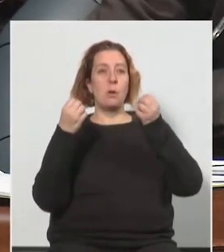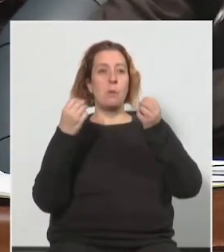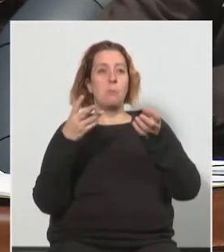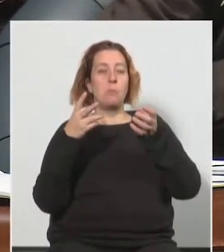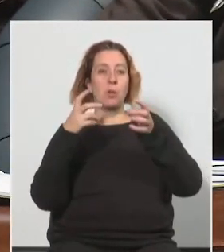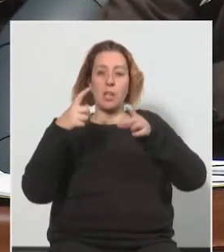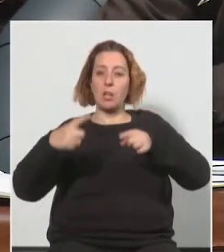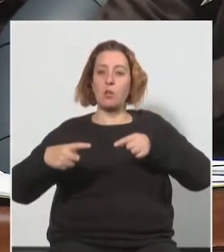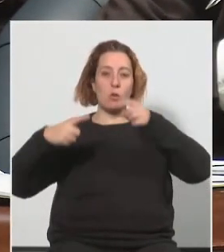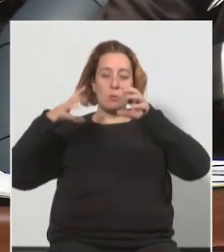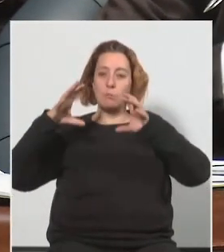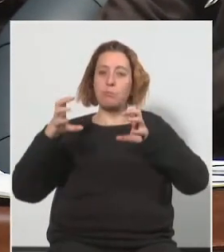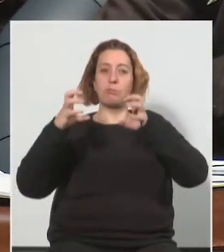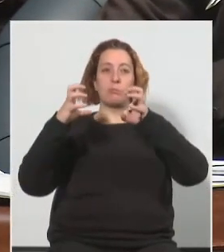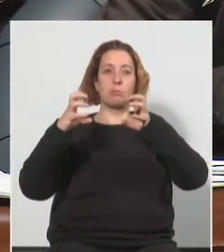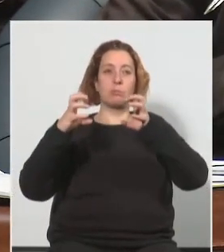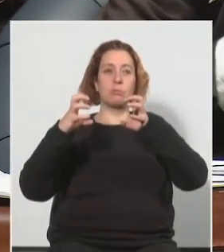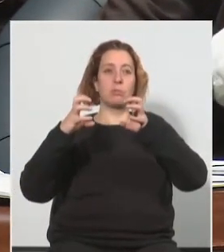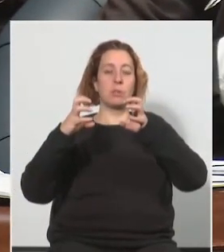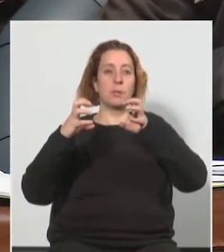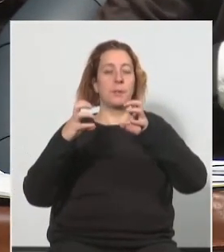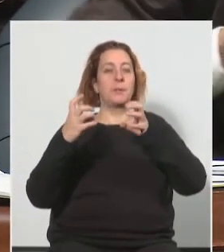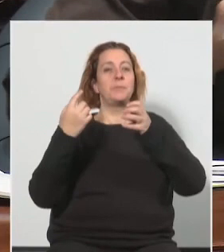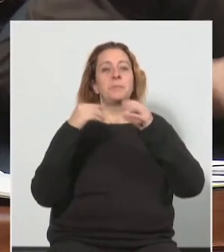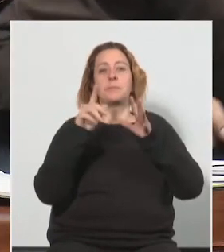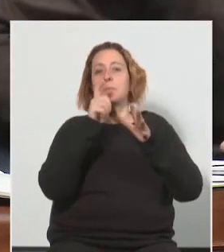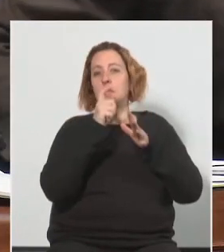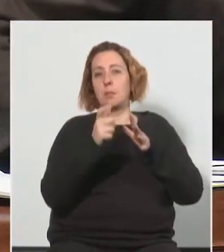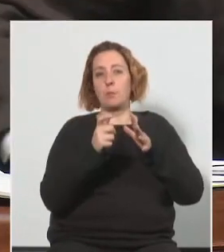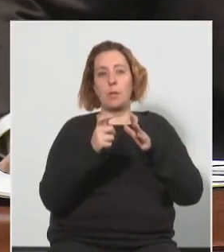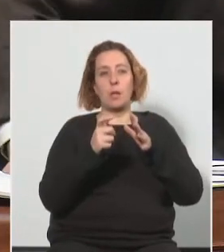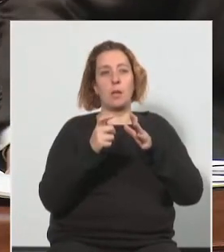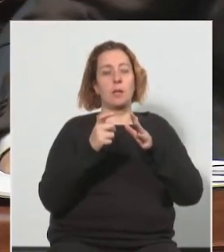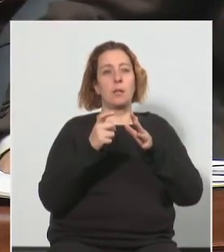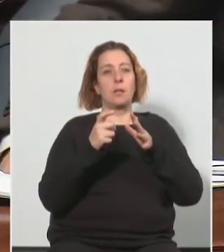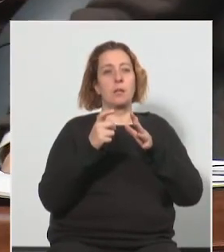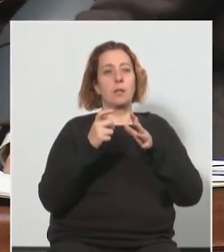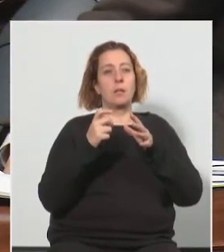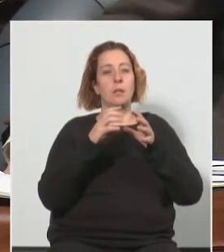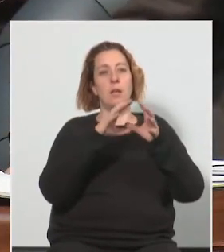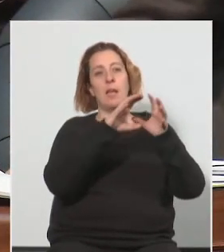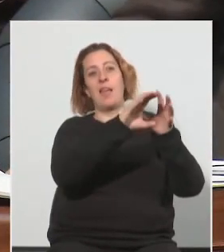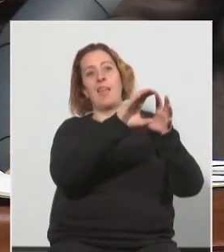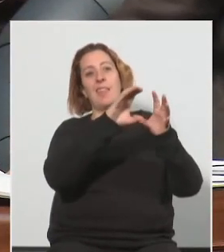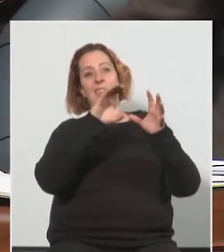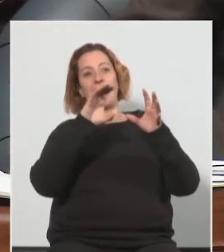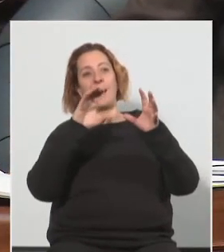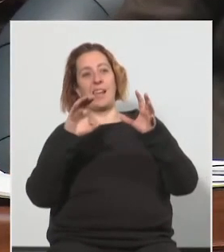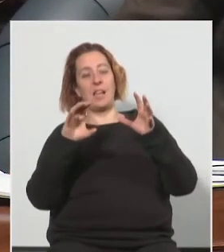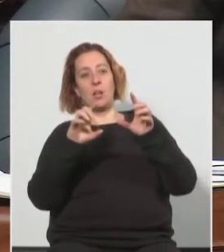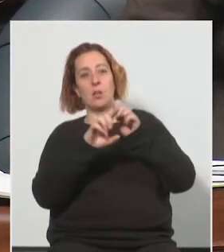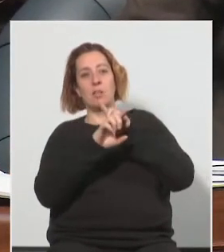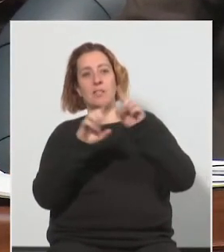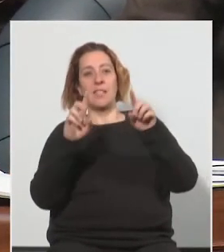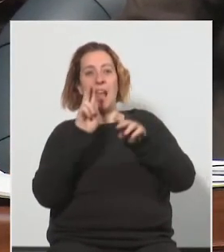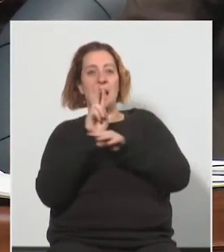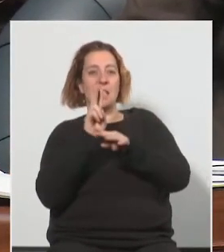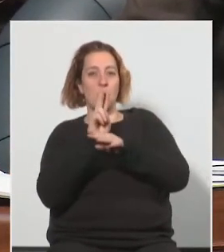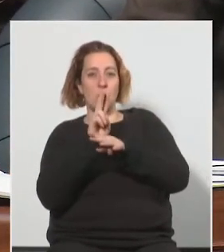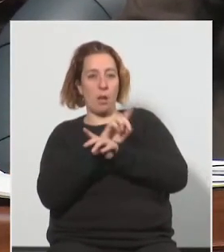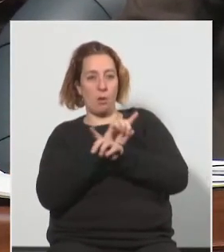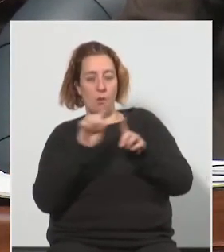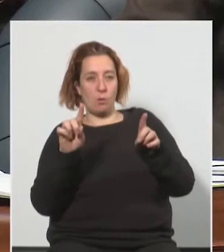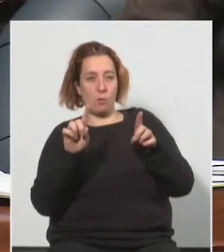lingas de sostén, lo que en buen castellano significa que lo descargaron sin